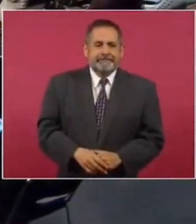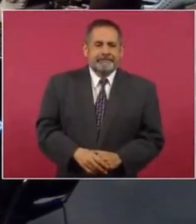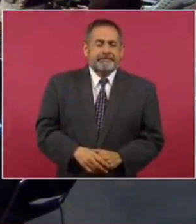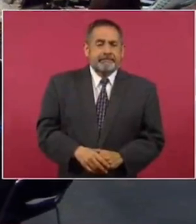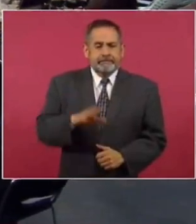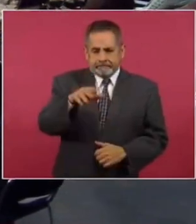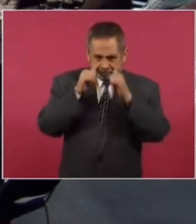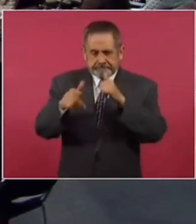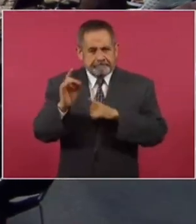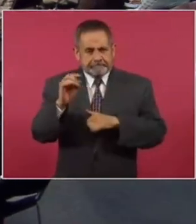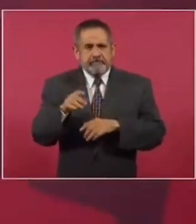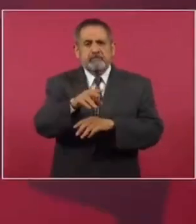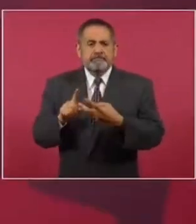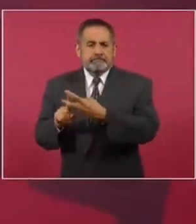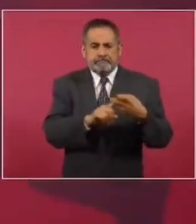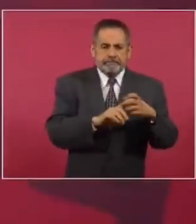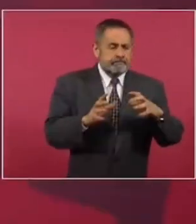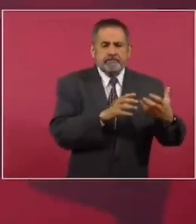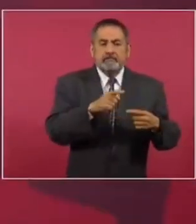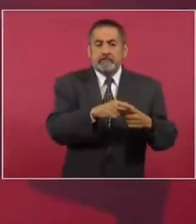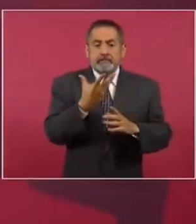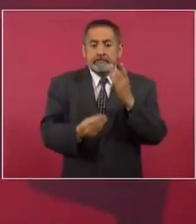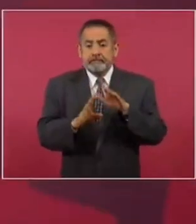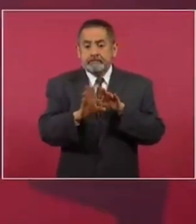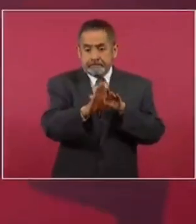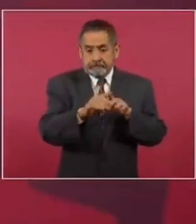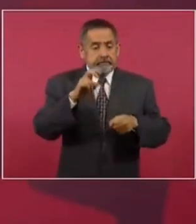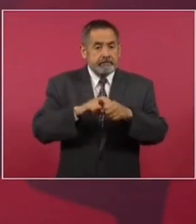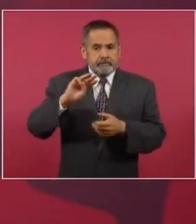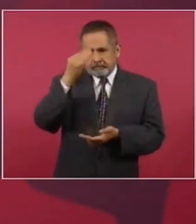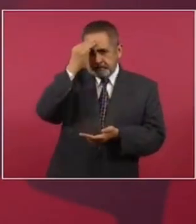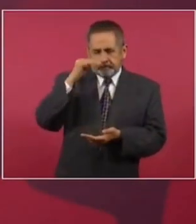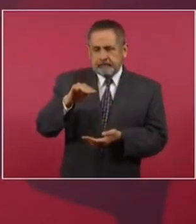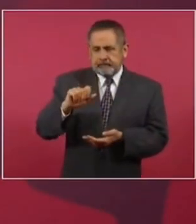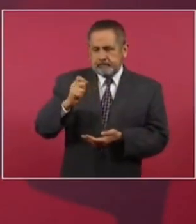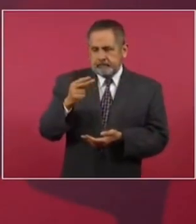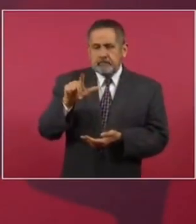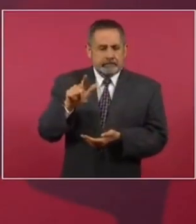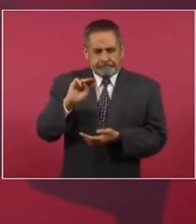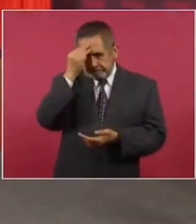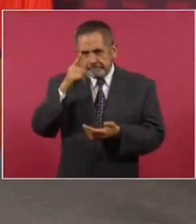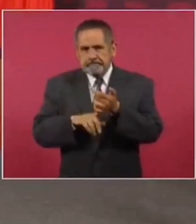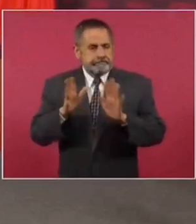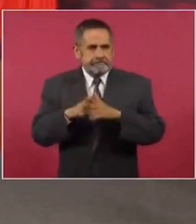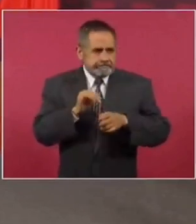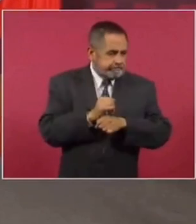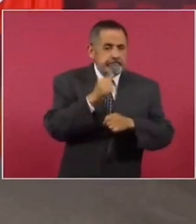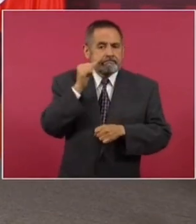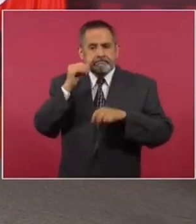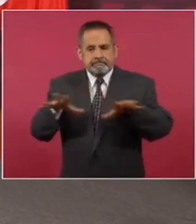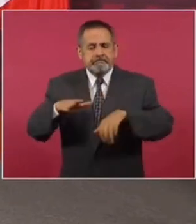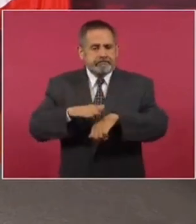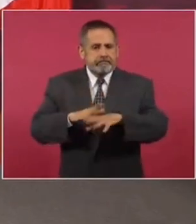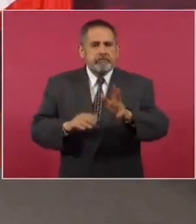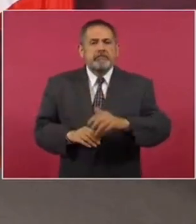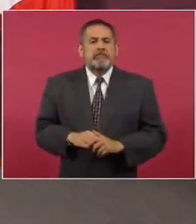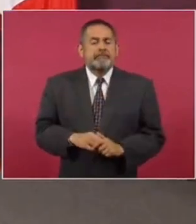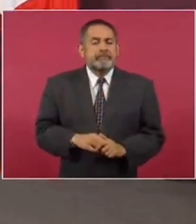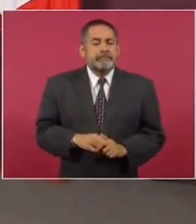Se está atendiendo lo del secuestro de migrantes en Matehuala. Se informó ayer, ya